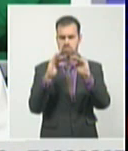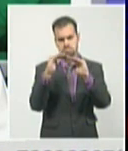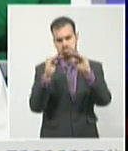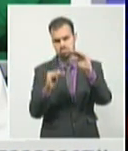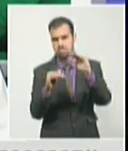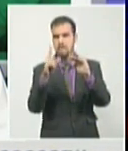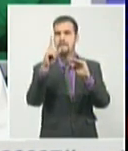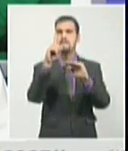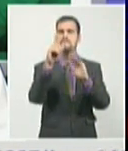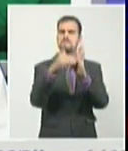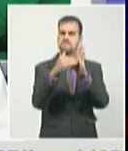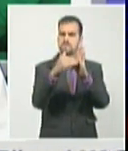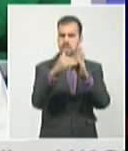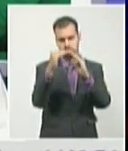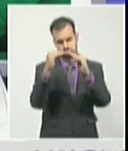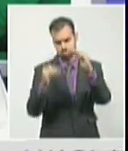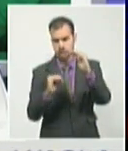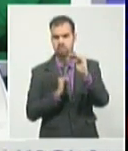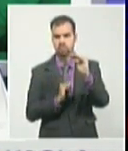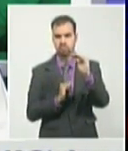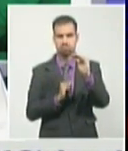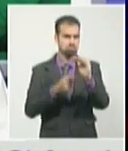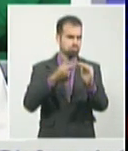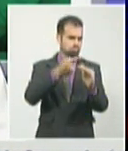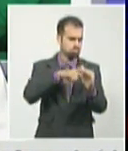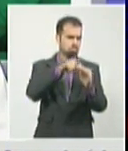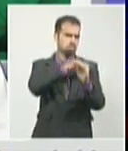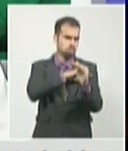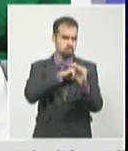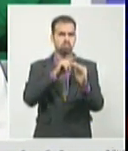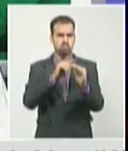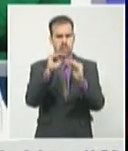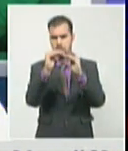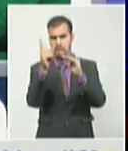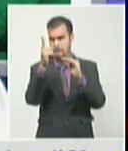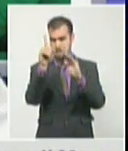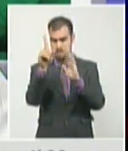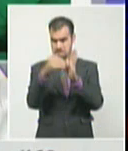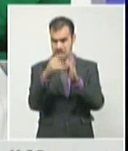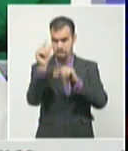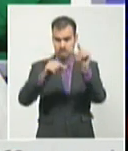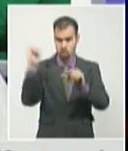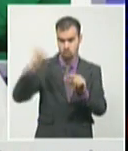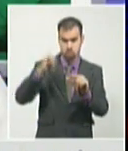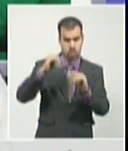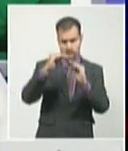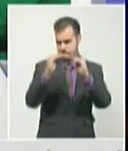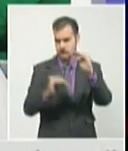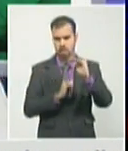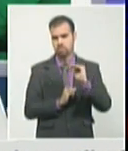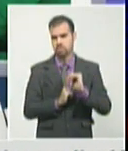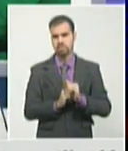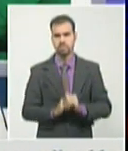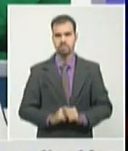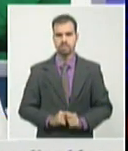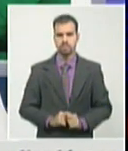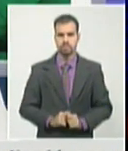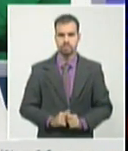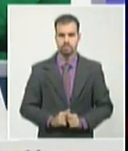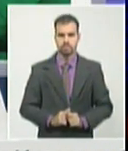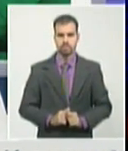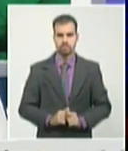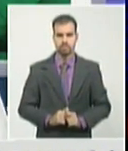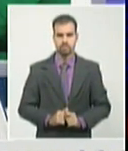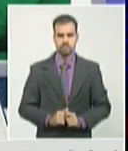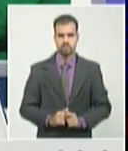foro número antier fueron menos de calle también menos de menos de 1.000 viajeros que reciben claro esto